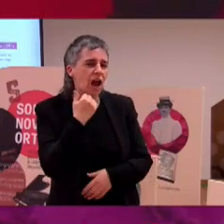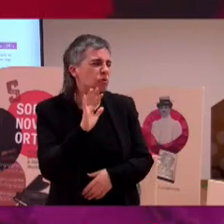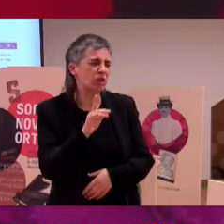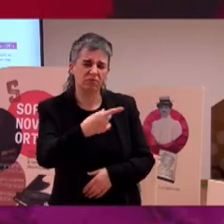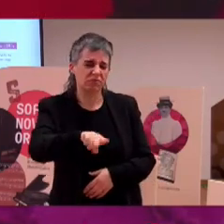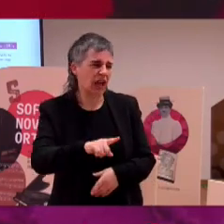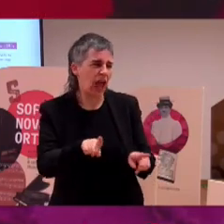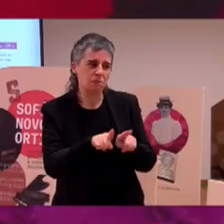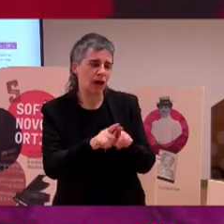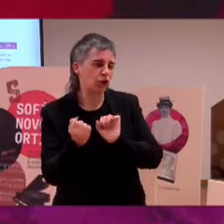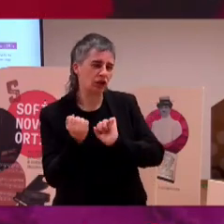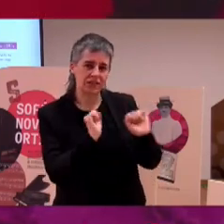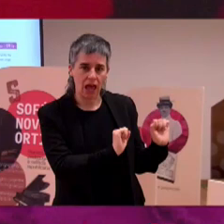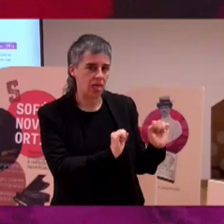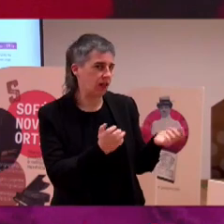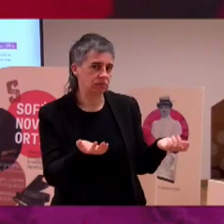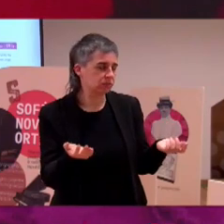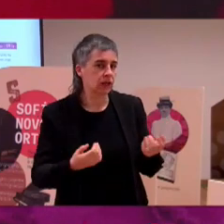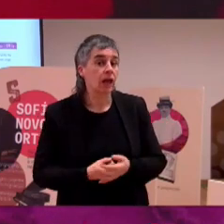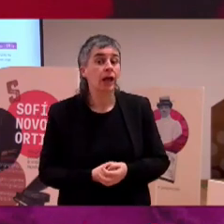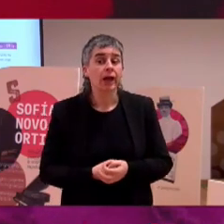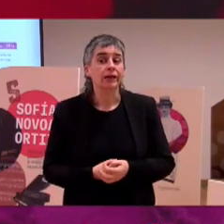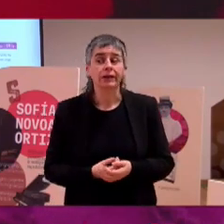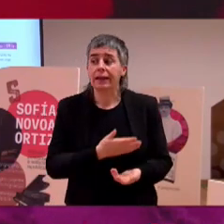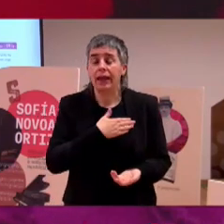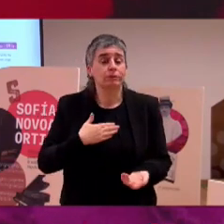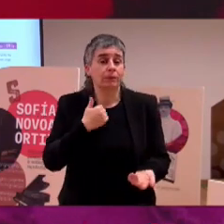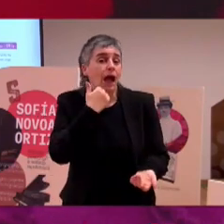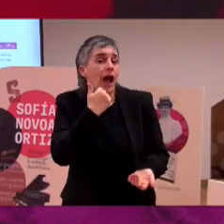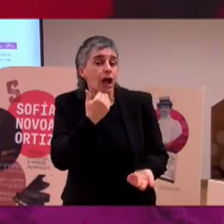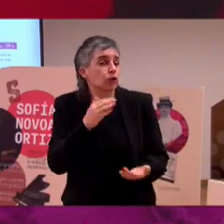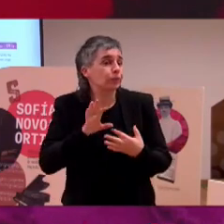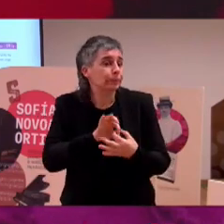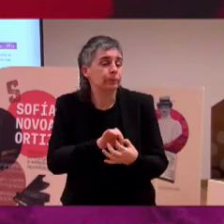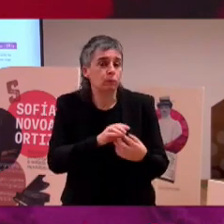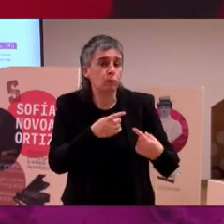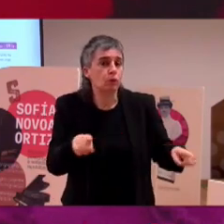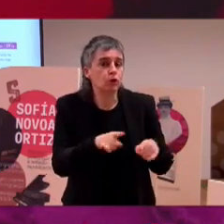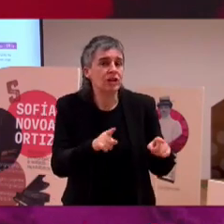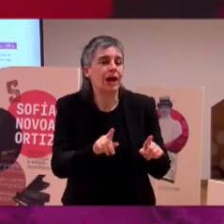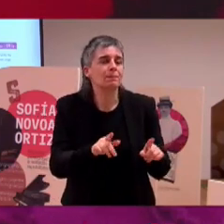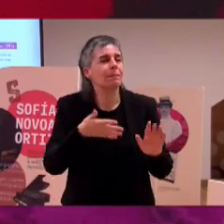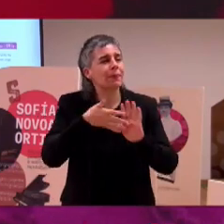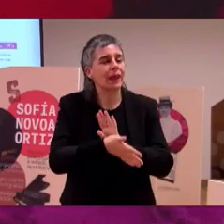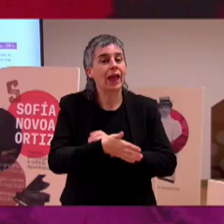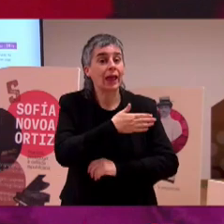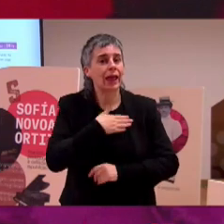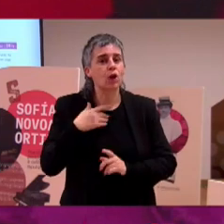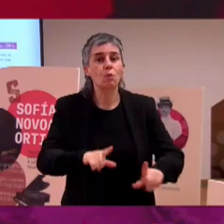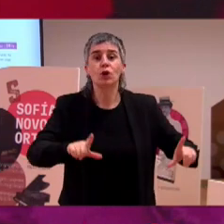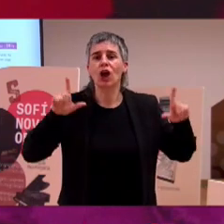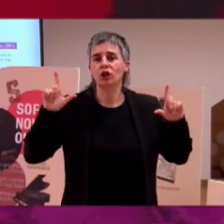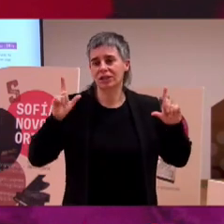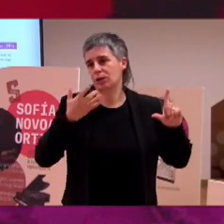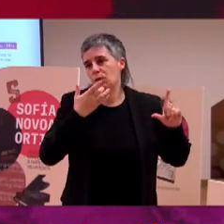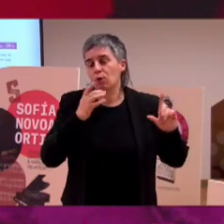non. Pero que toquen algo, supón que teñan, que sexan protagonistas nun momento determinado nunha reunión